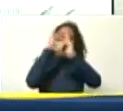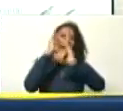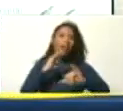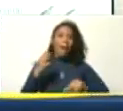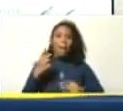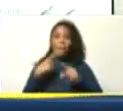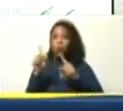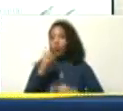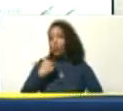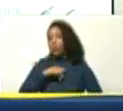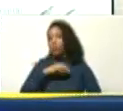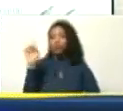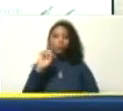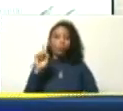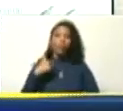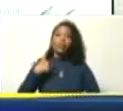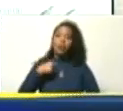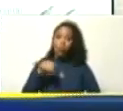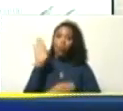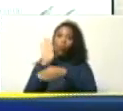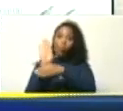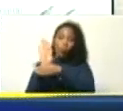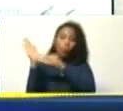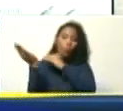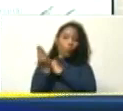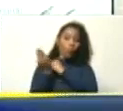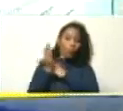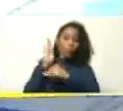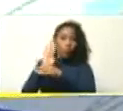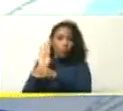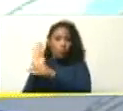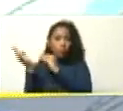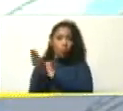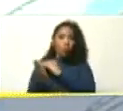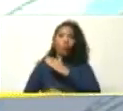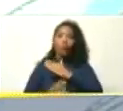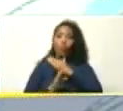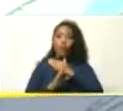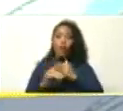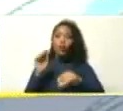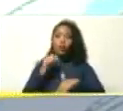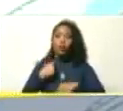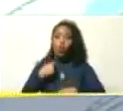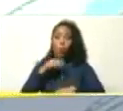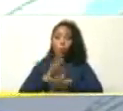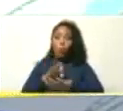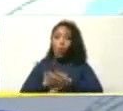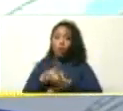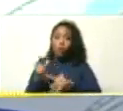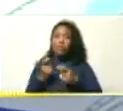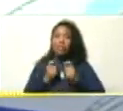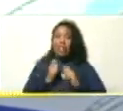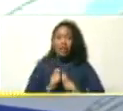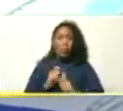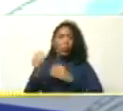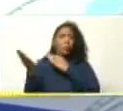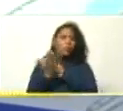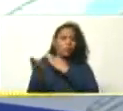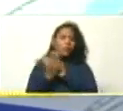no. Tenemos que cuidarnos, cuidarnos. Yo por eso trato de cuidarme al máximo,